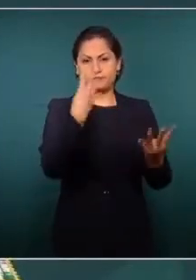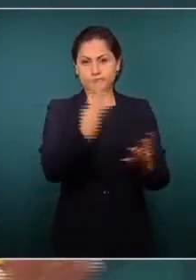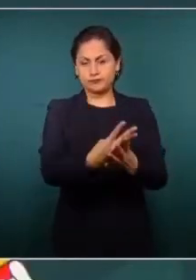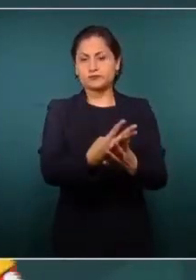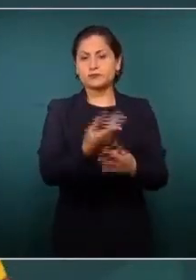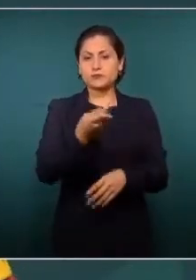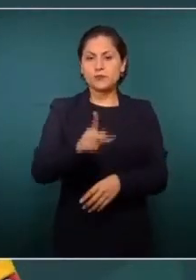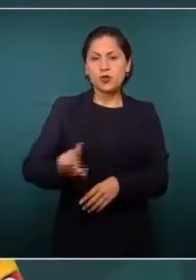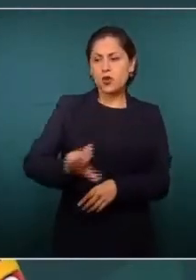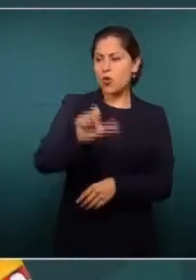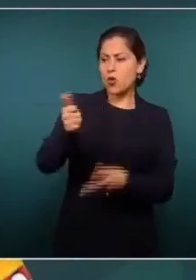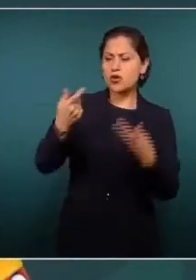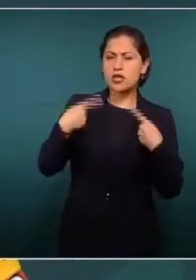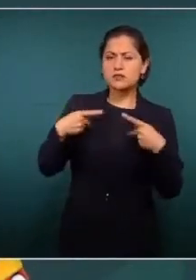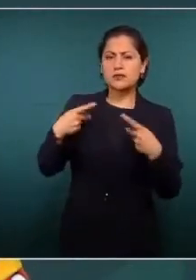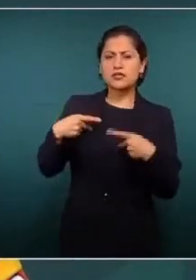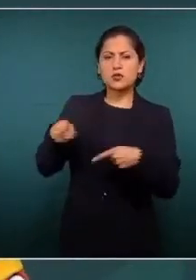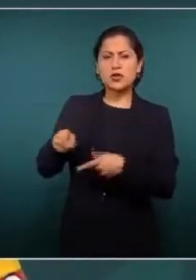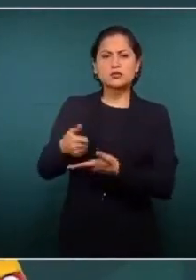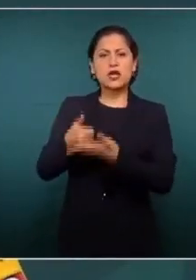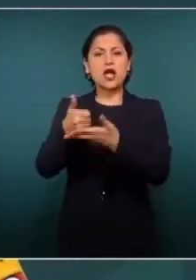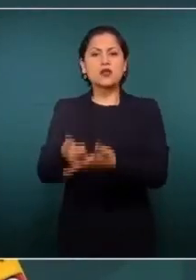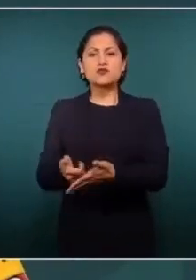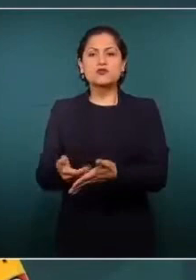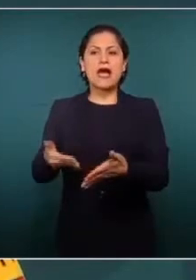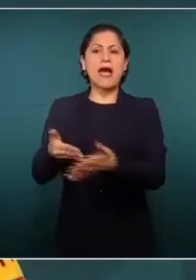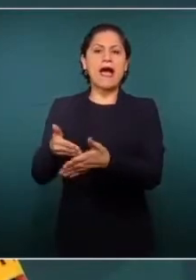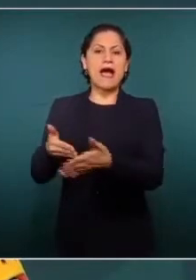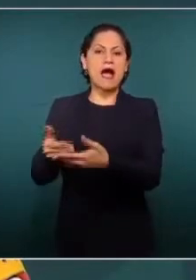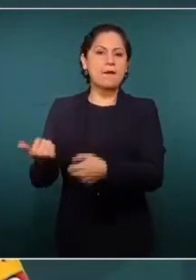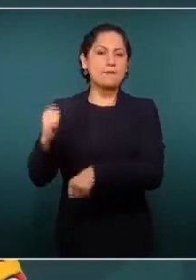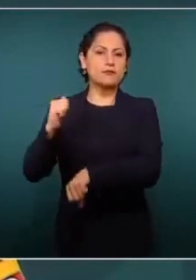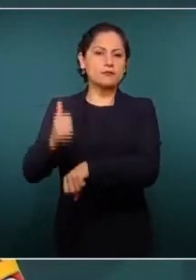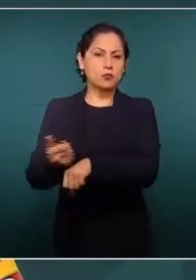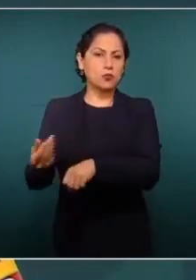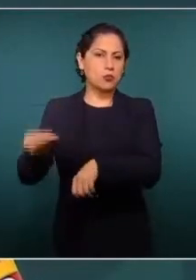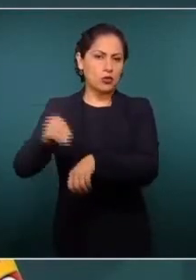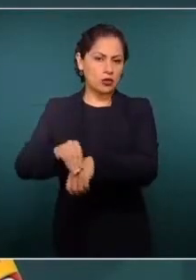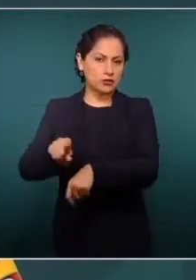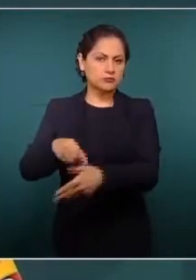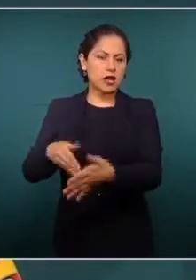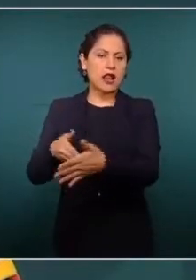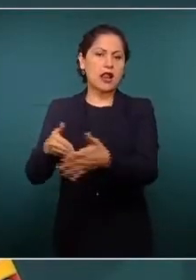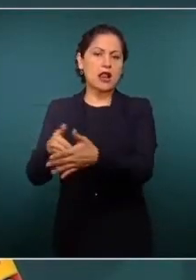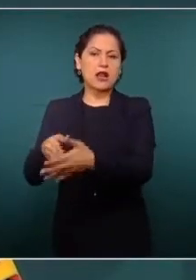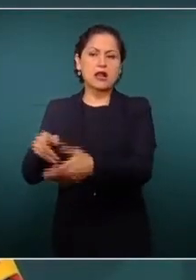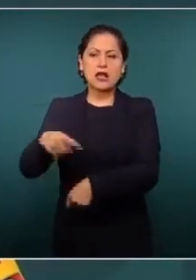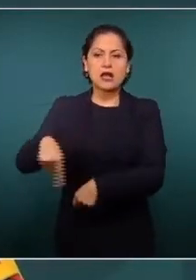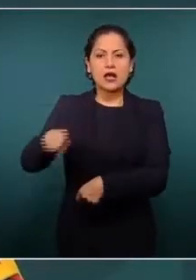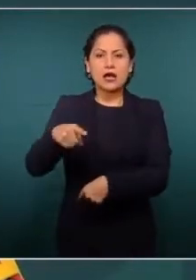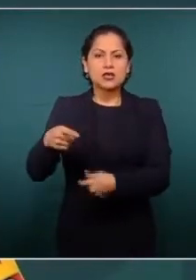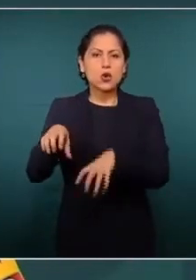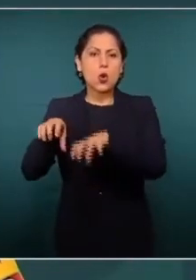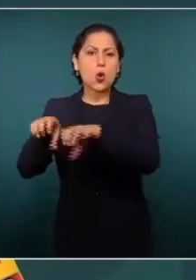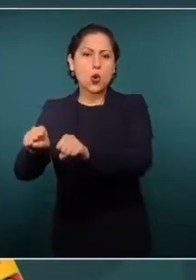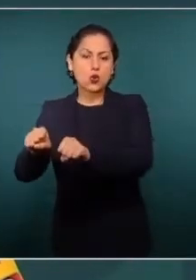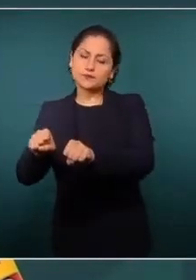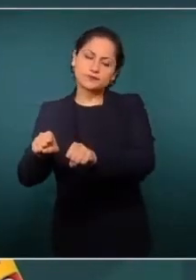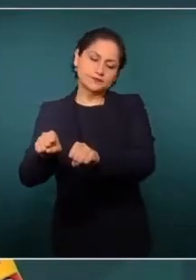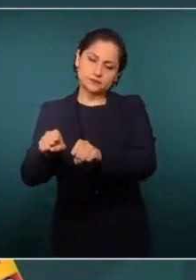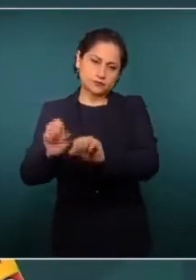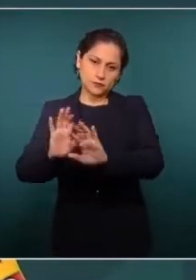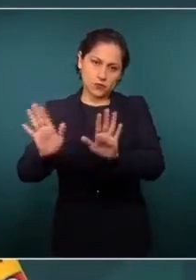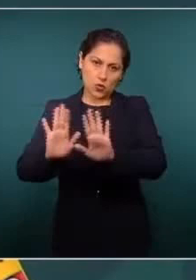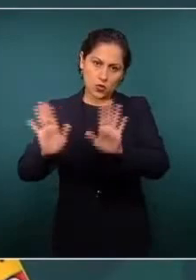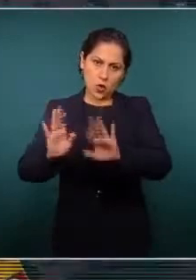las fotos y desafortunadamente no estuvieron bien fundamentadas las detenciones que hizo el